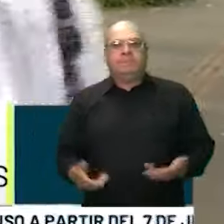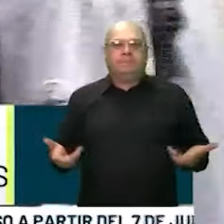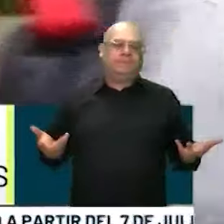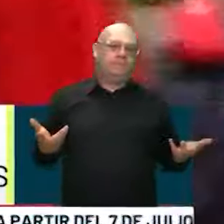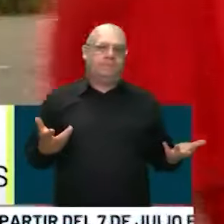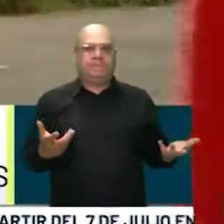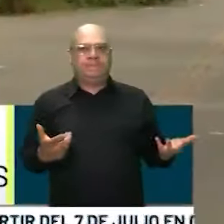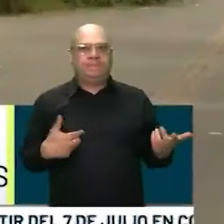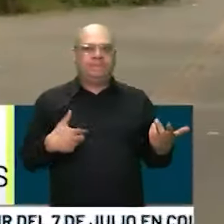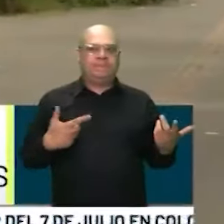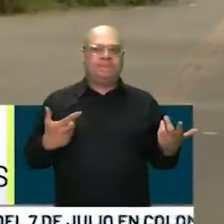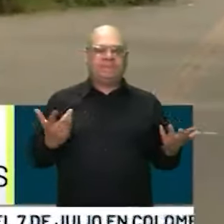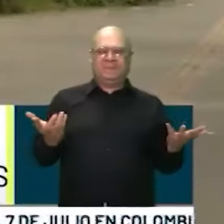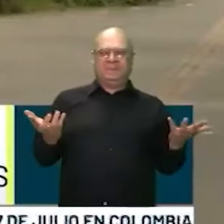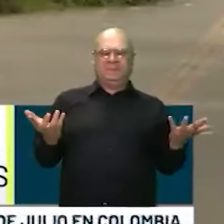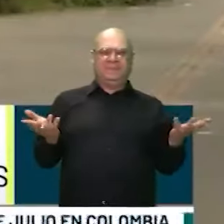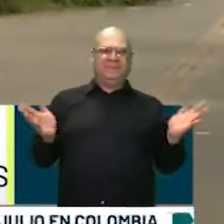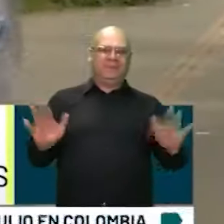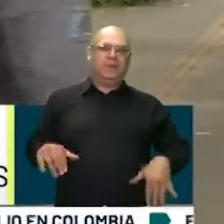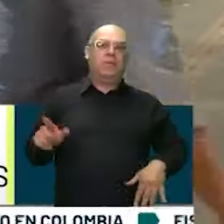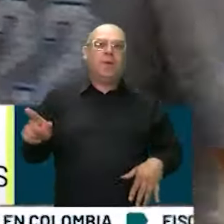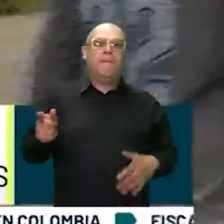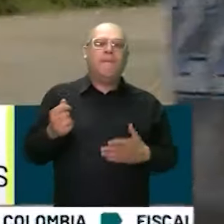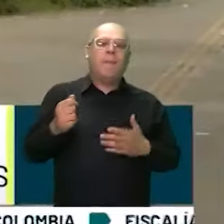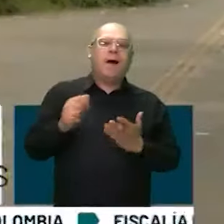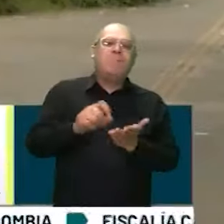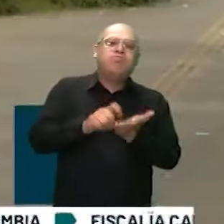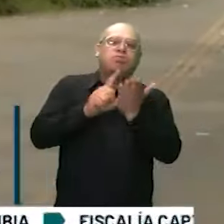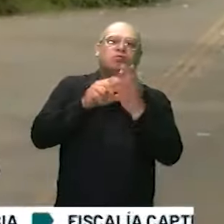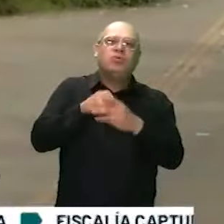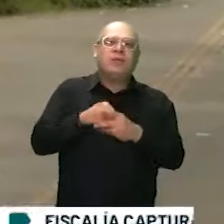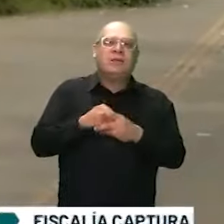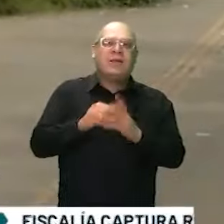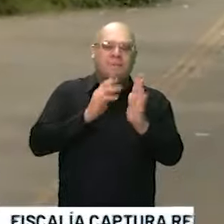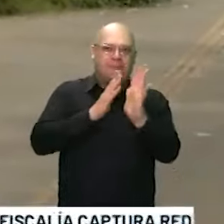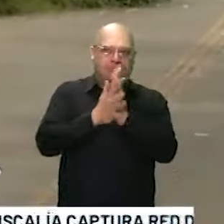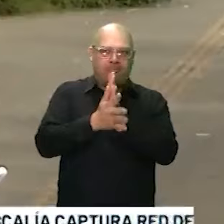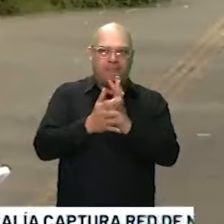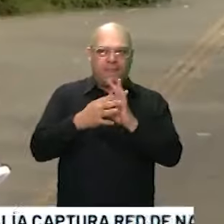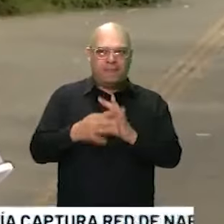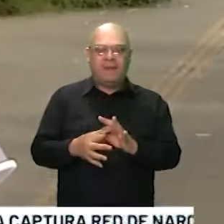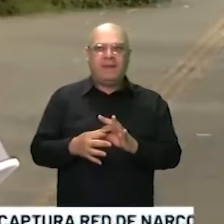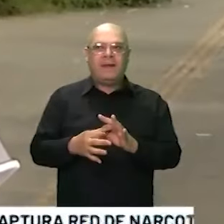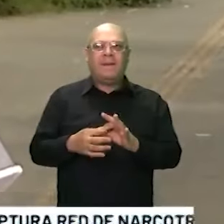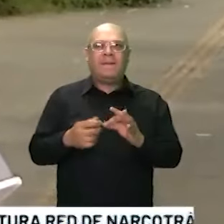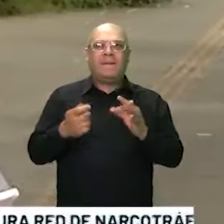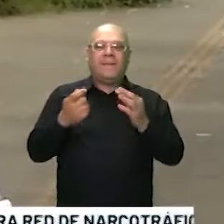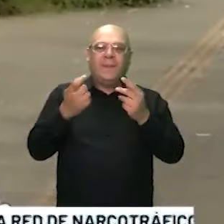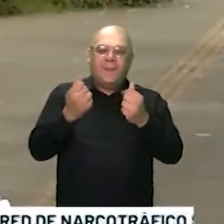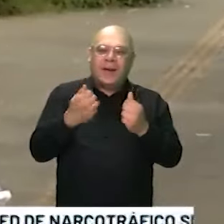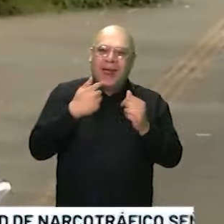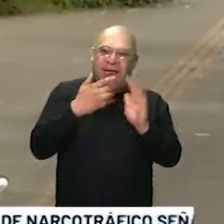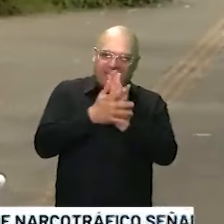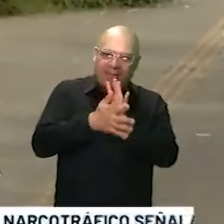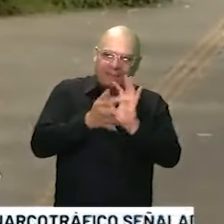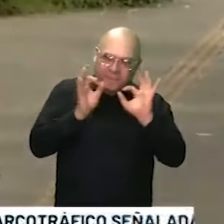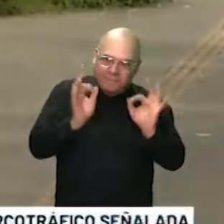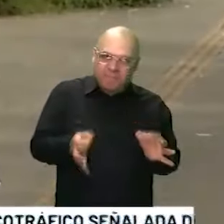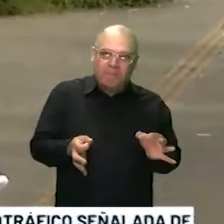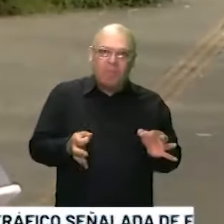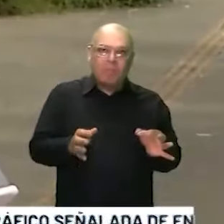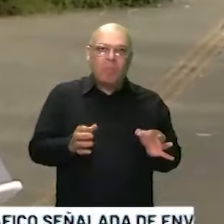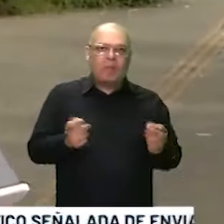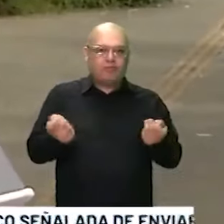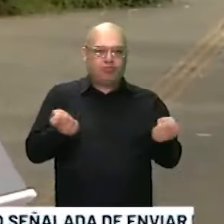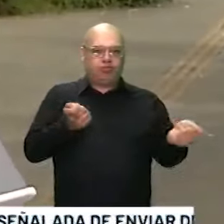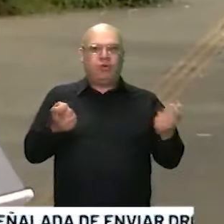las opciones tarifarias son una confesión de que la tarifa que define la Comisión Reguladora de Energía y